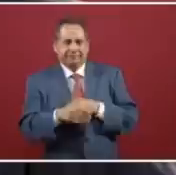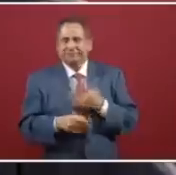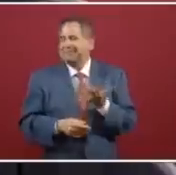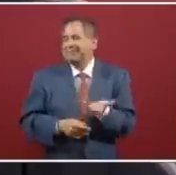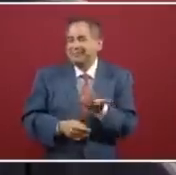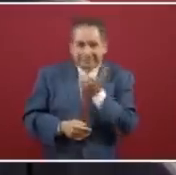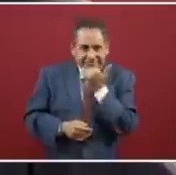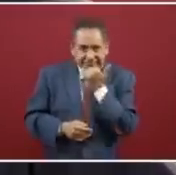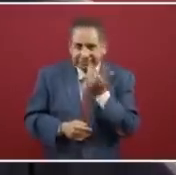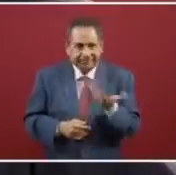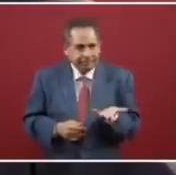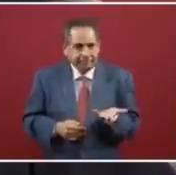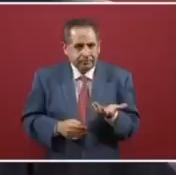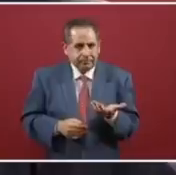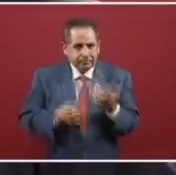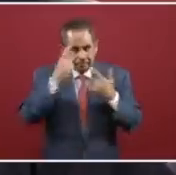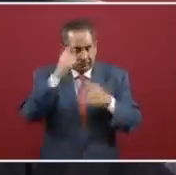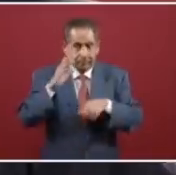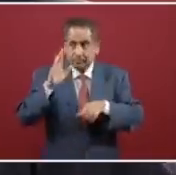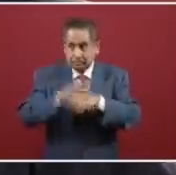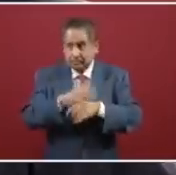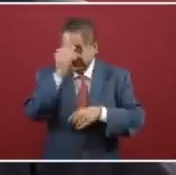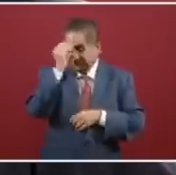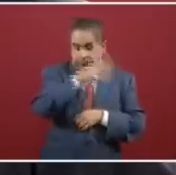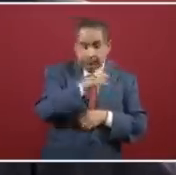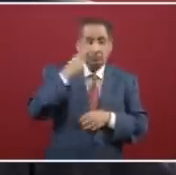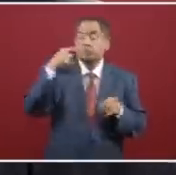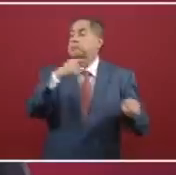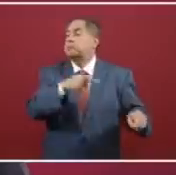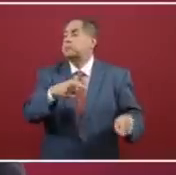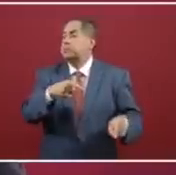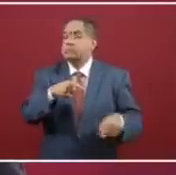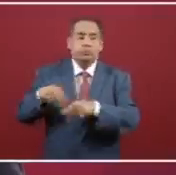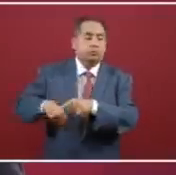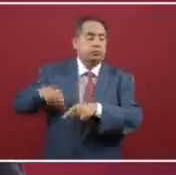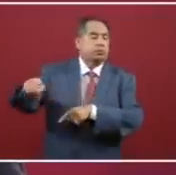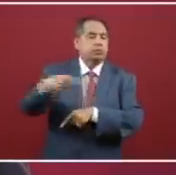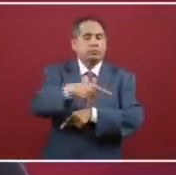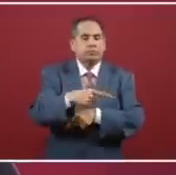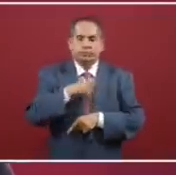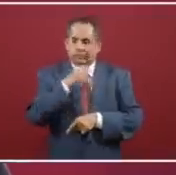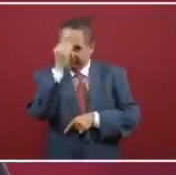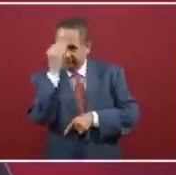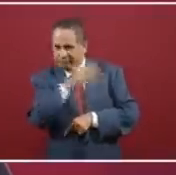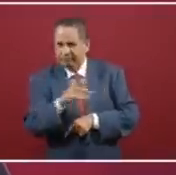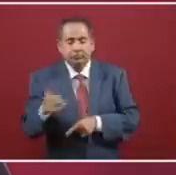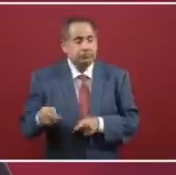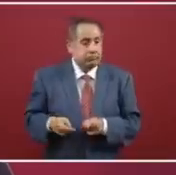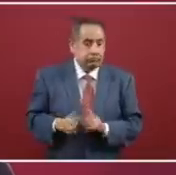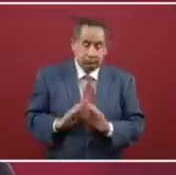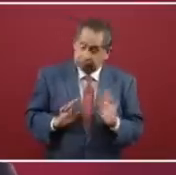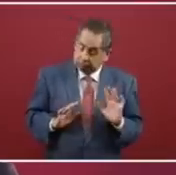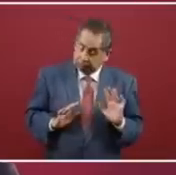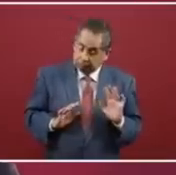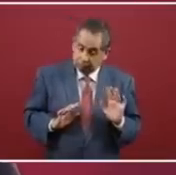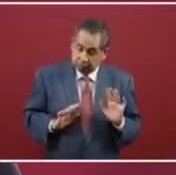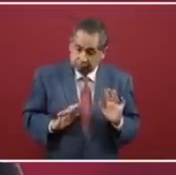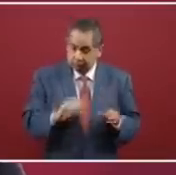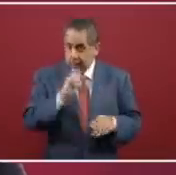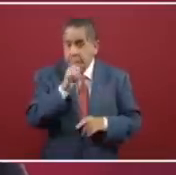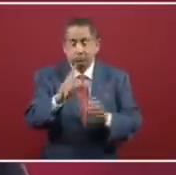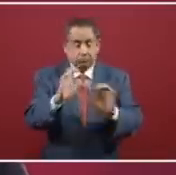para cargarnos a nosotros la culpa eso puede también estar